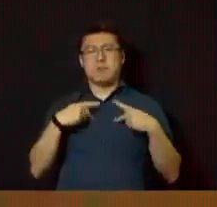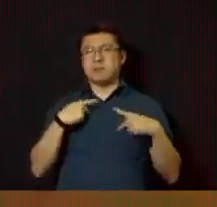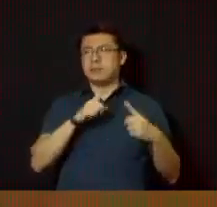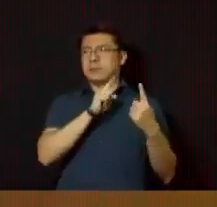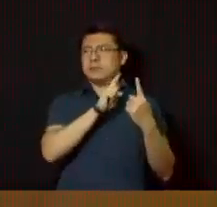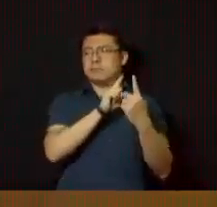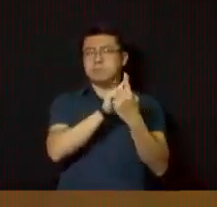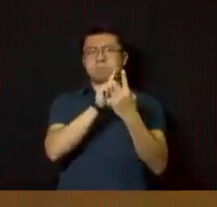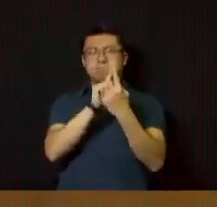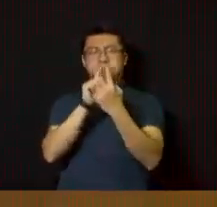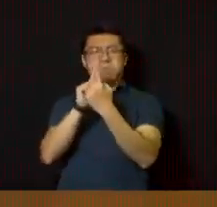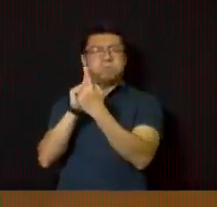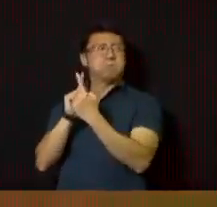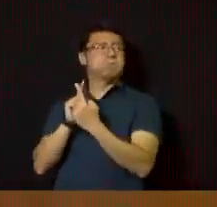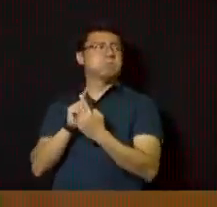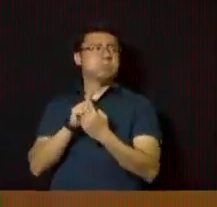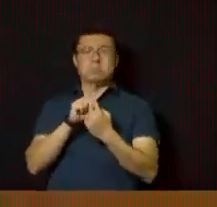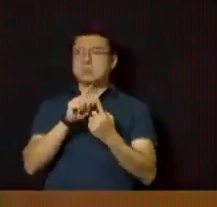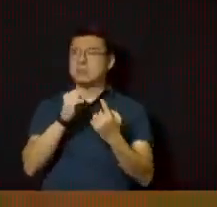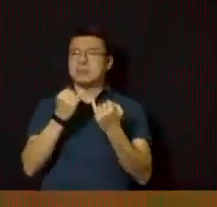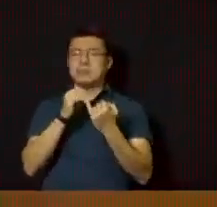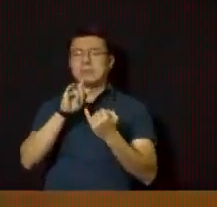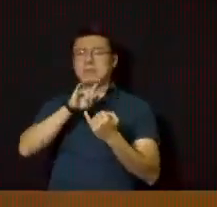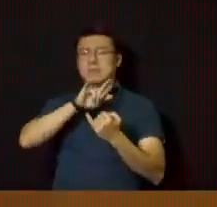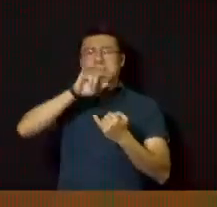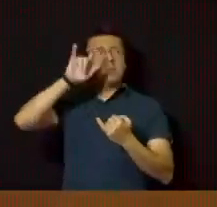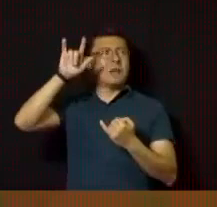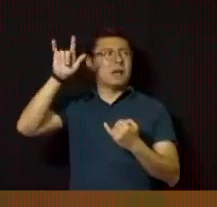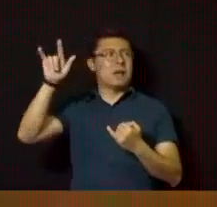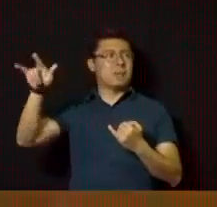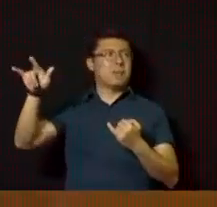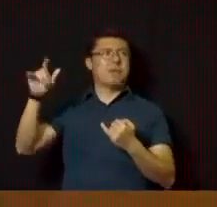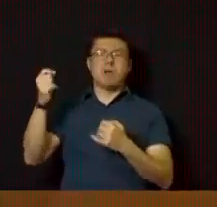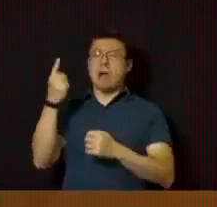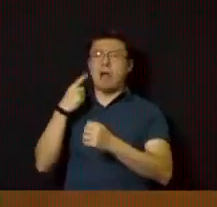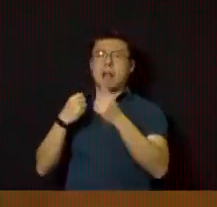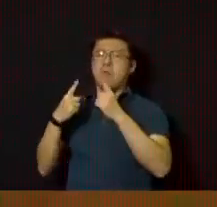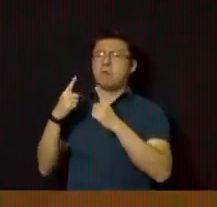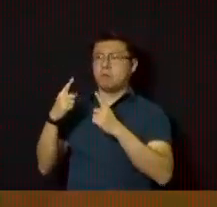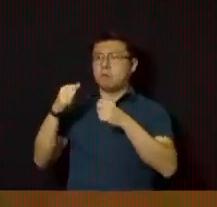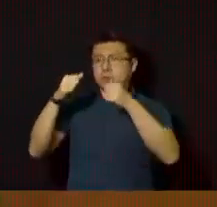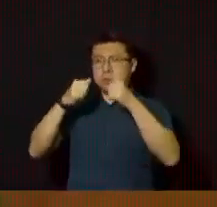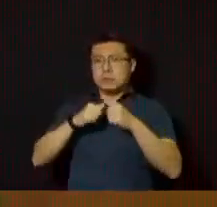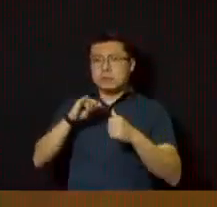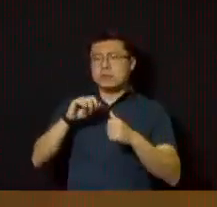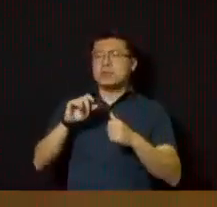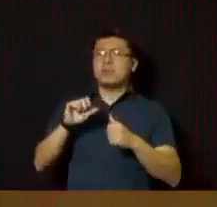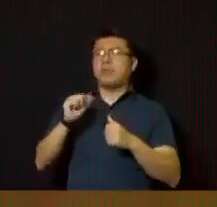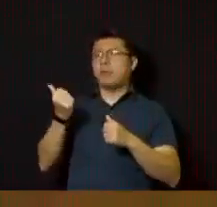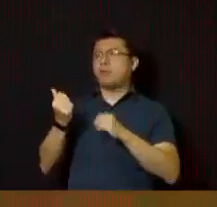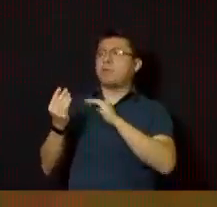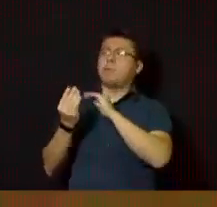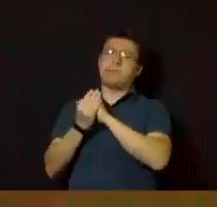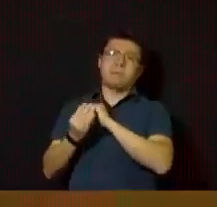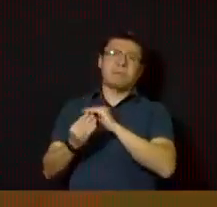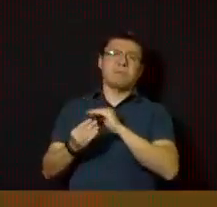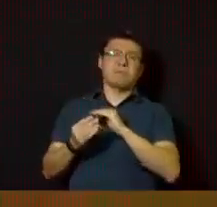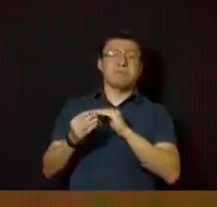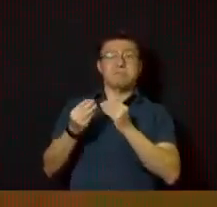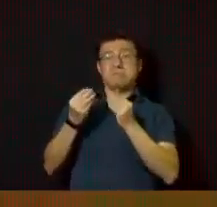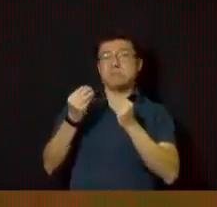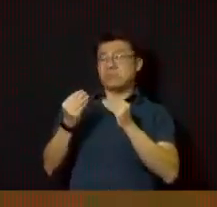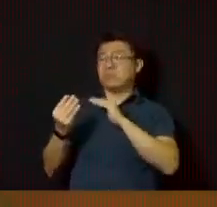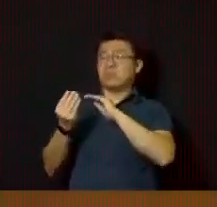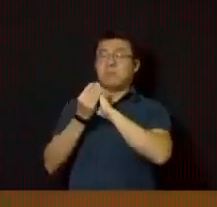personas en el avión, ¿no? Había gente que me escuchaba, había gente que no me escuchaba, había más gente que no me escuchaba, ¿no?